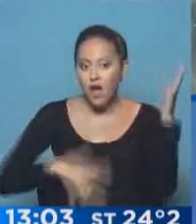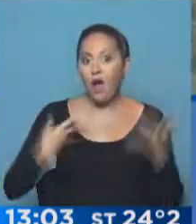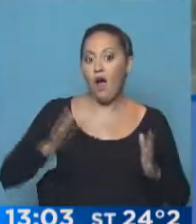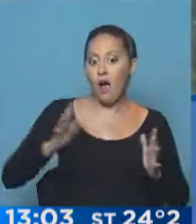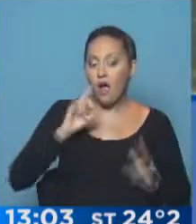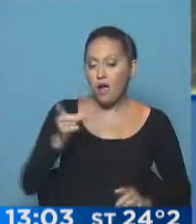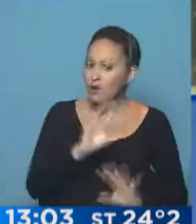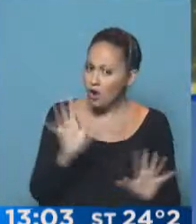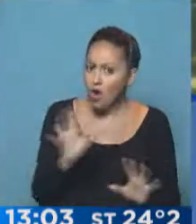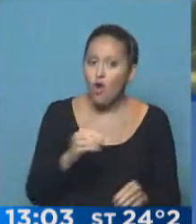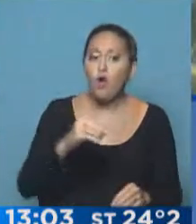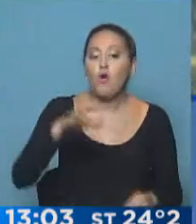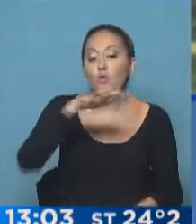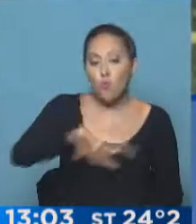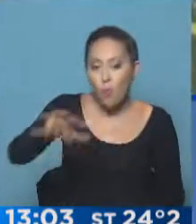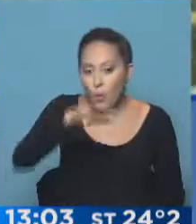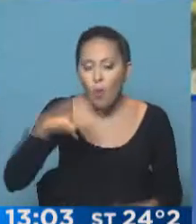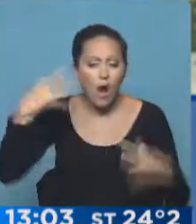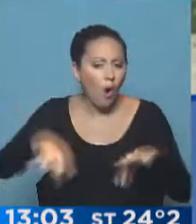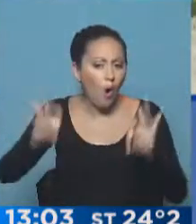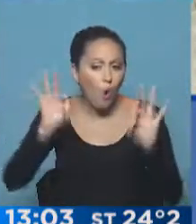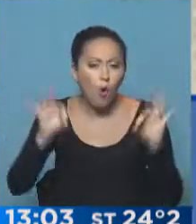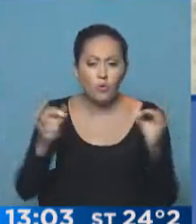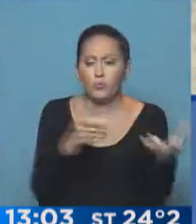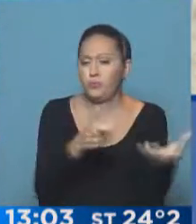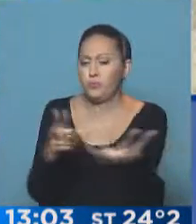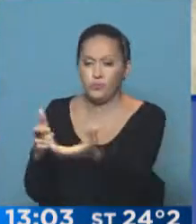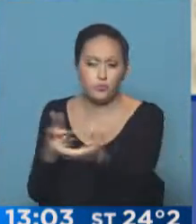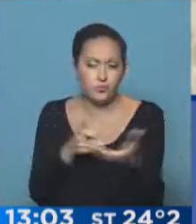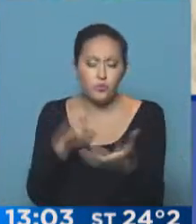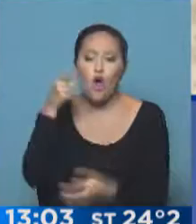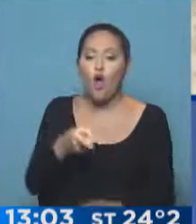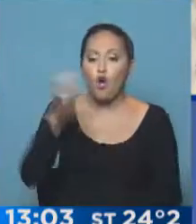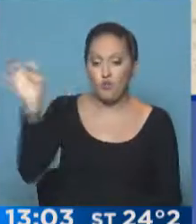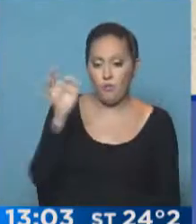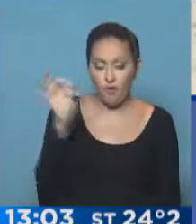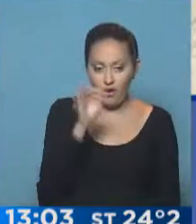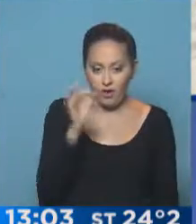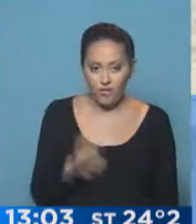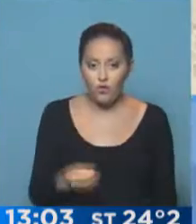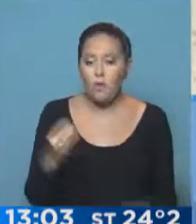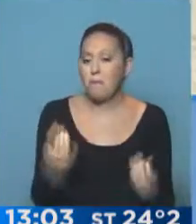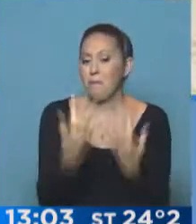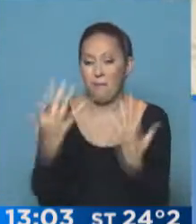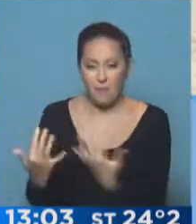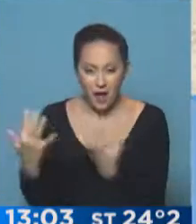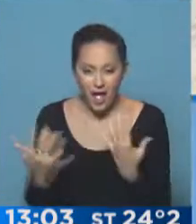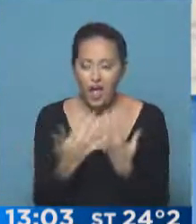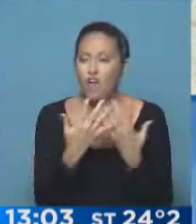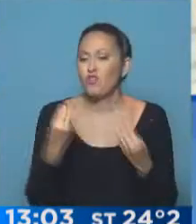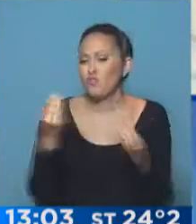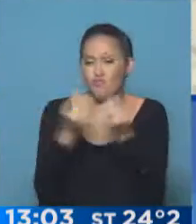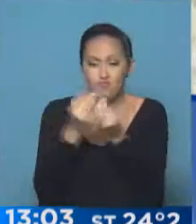cada uno de los metros cuadrados y centímetros podríamos decir de todas estas extensiones de de pasto estas grandes